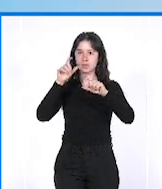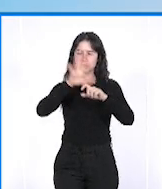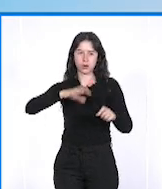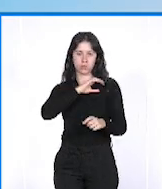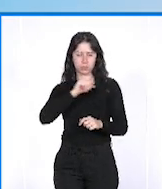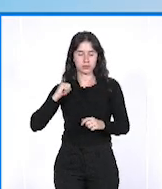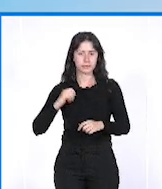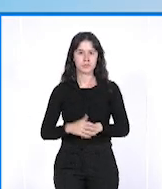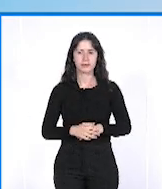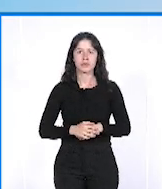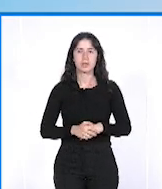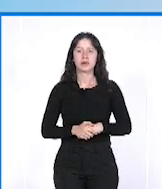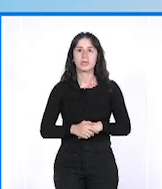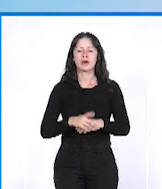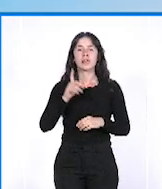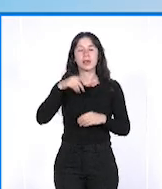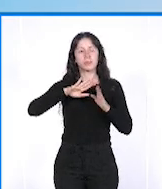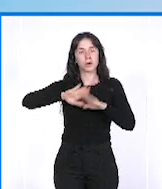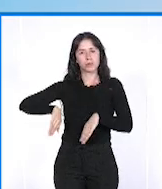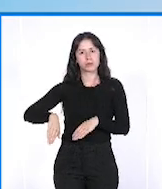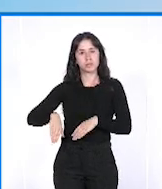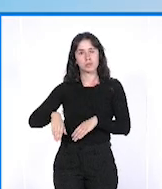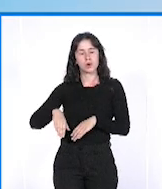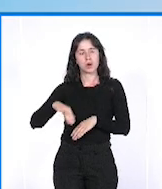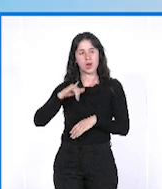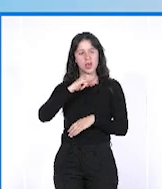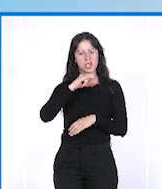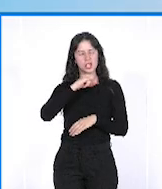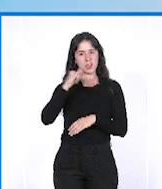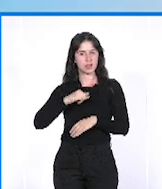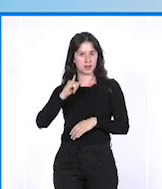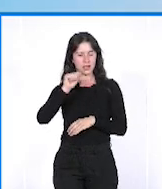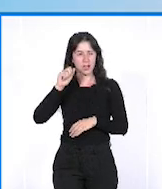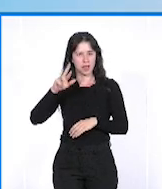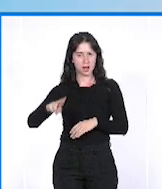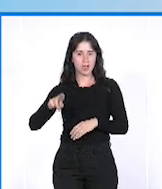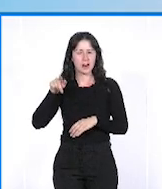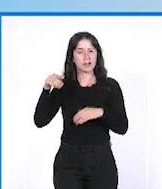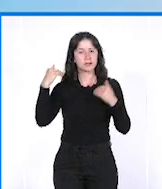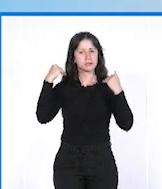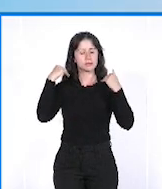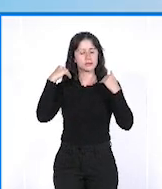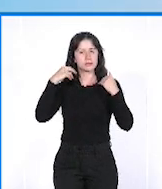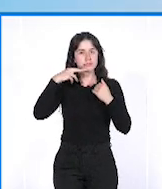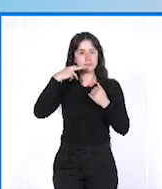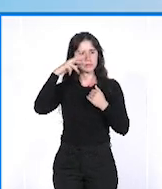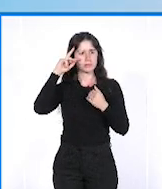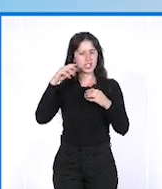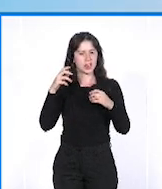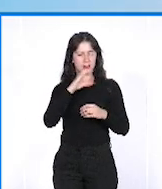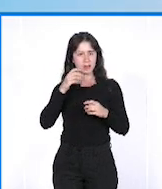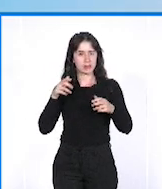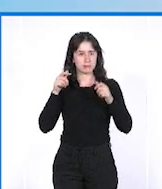proyecto y también nos presento por último a iar Moreno ella es licenciada en ciencias sociales es la codirectora de la